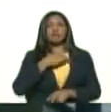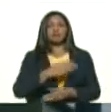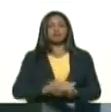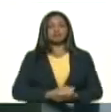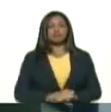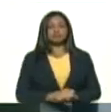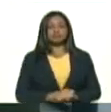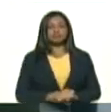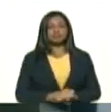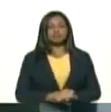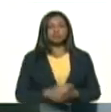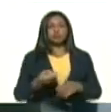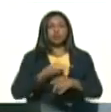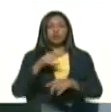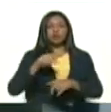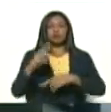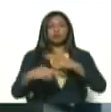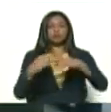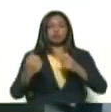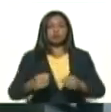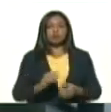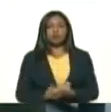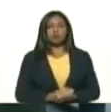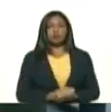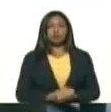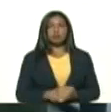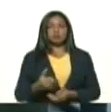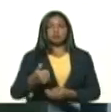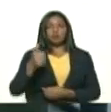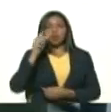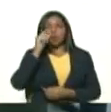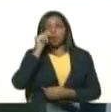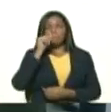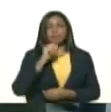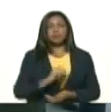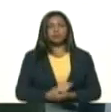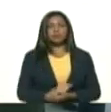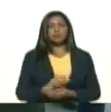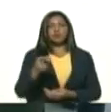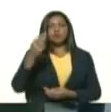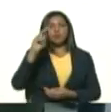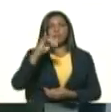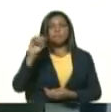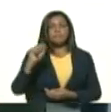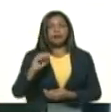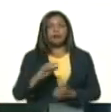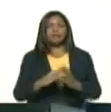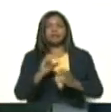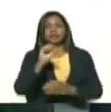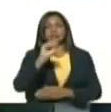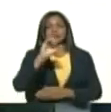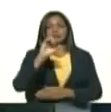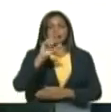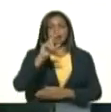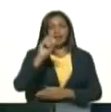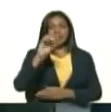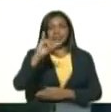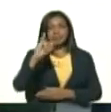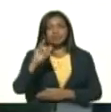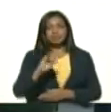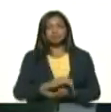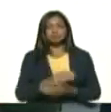grandes misiones del gobierno revolucionario. El mayor general Guzmán Bornia, jefe de la REDI. Y el general Julio Moronta, jefe de la